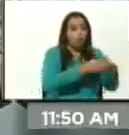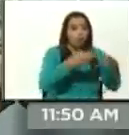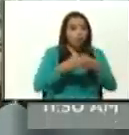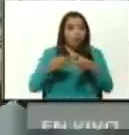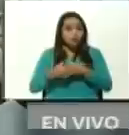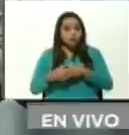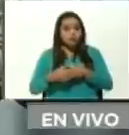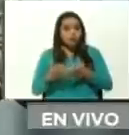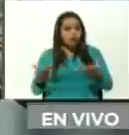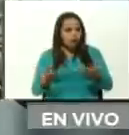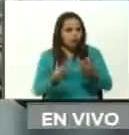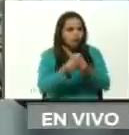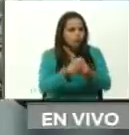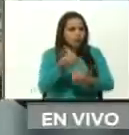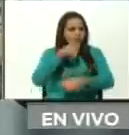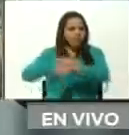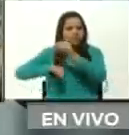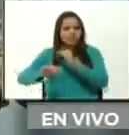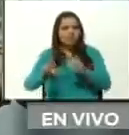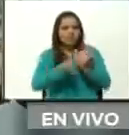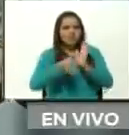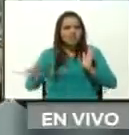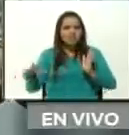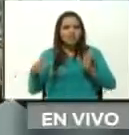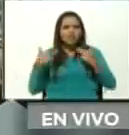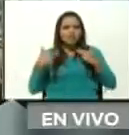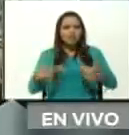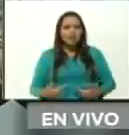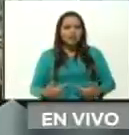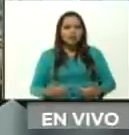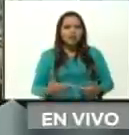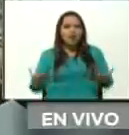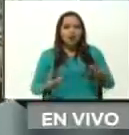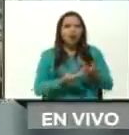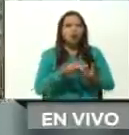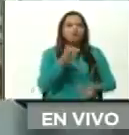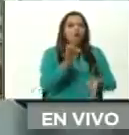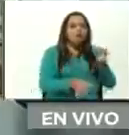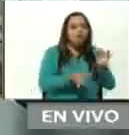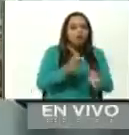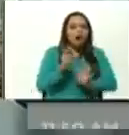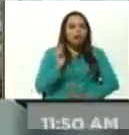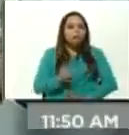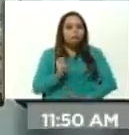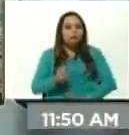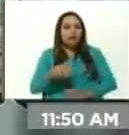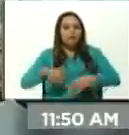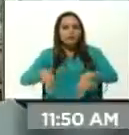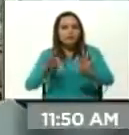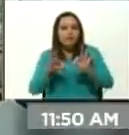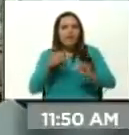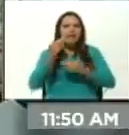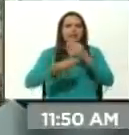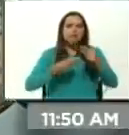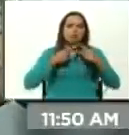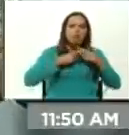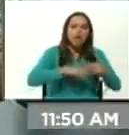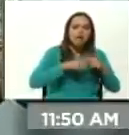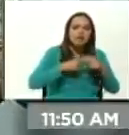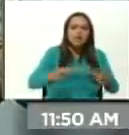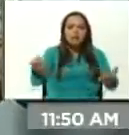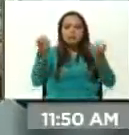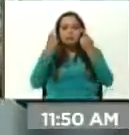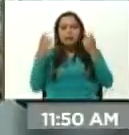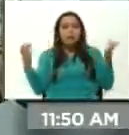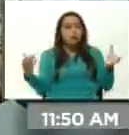ONG, nos organizamos con abogados, nos organizamos con especialistas, hicimos talleres, hicimos reuniones